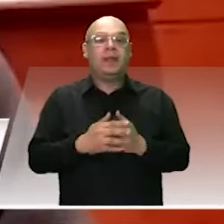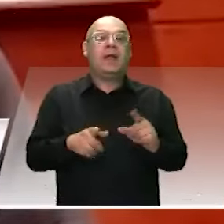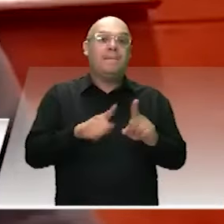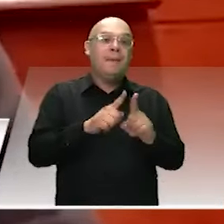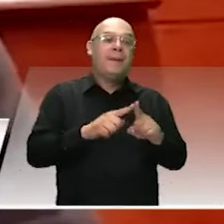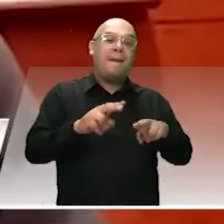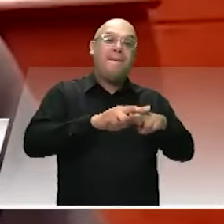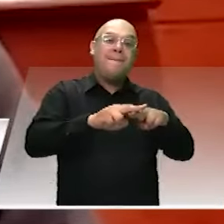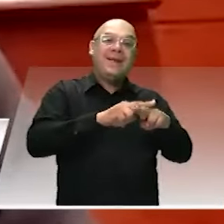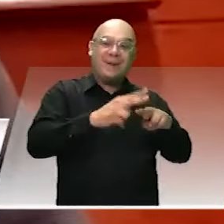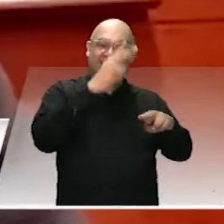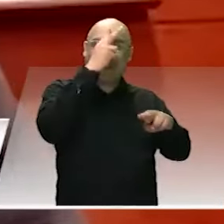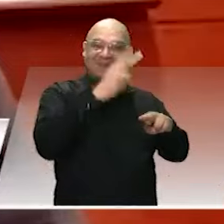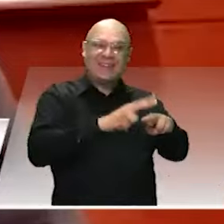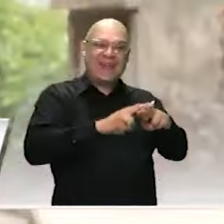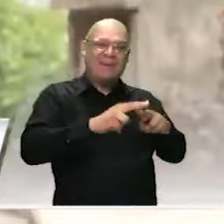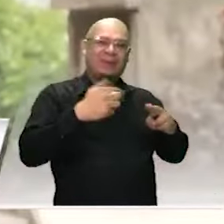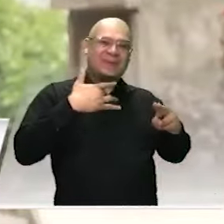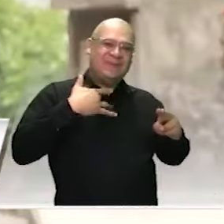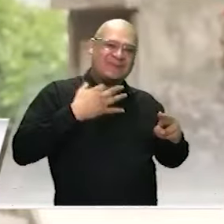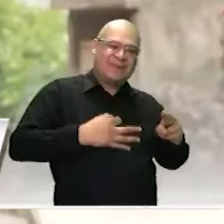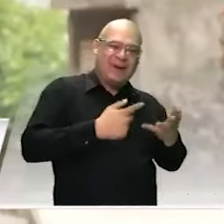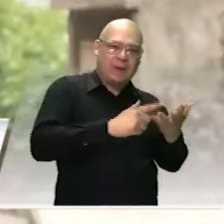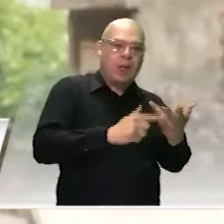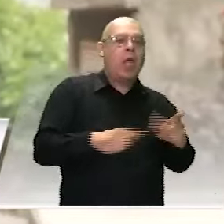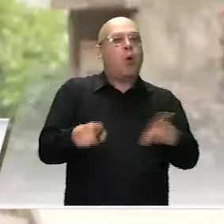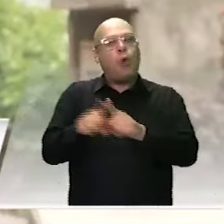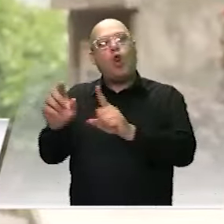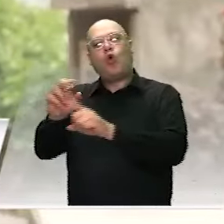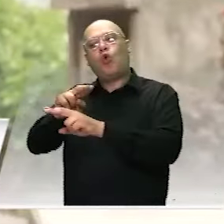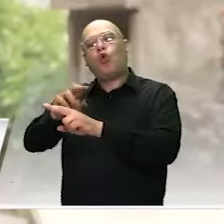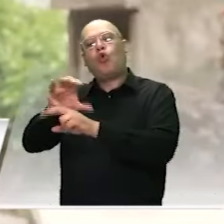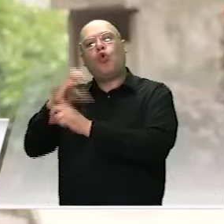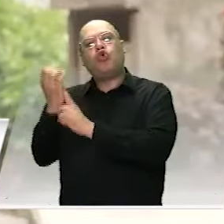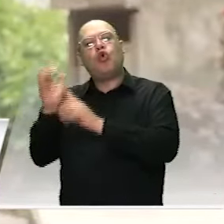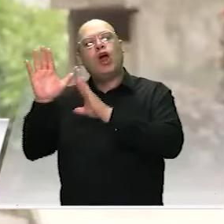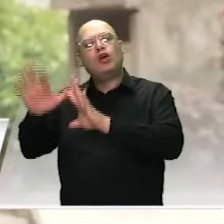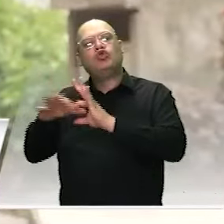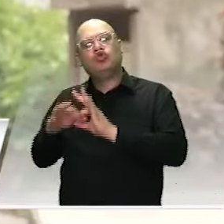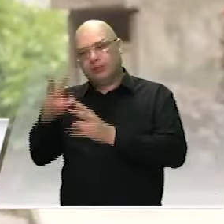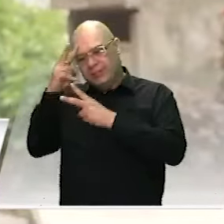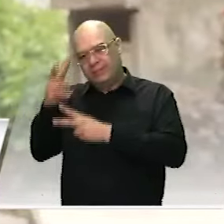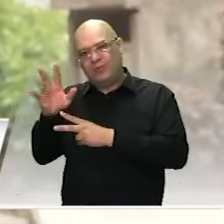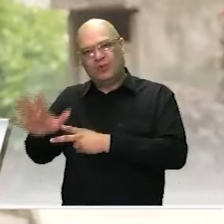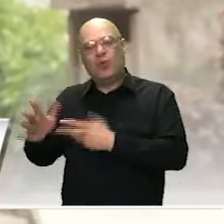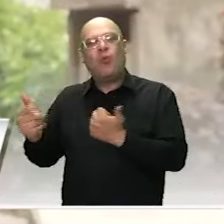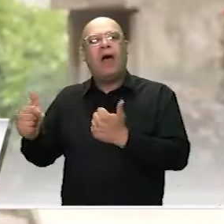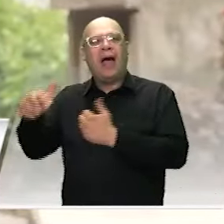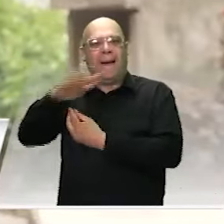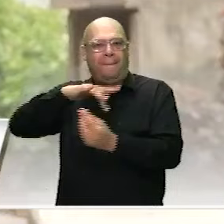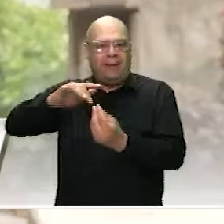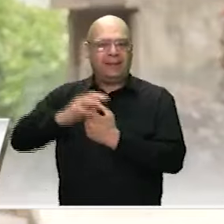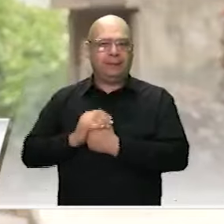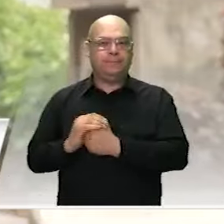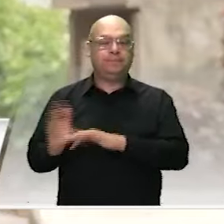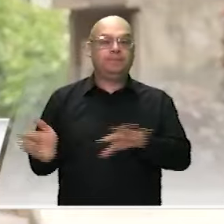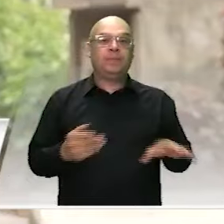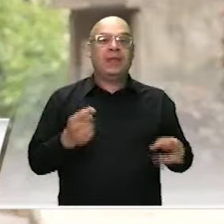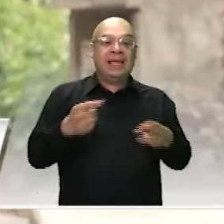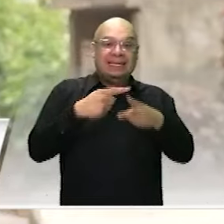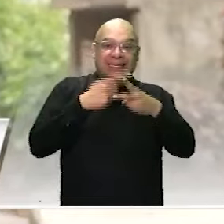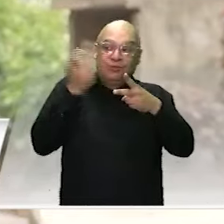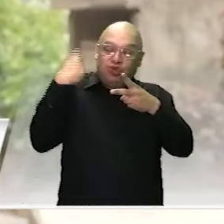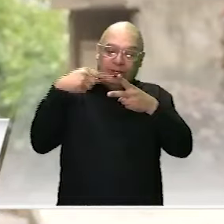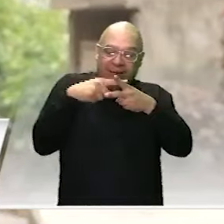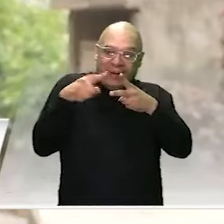debería haber una cultura ambiental Y es que durante la última semana todas las estaciones de monitoreo